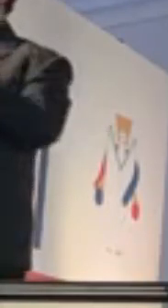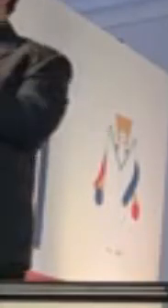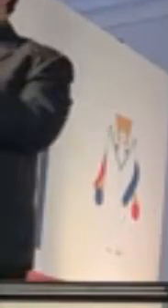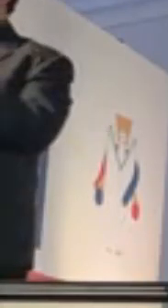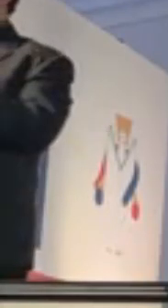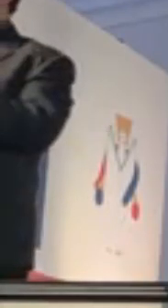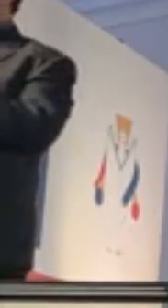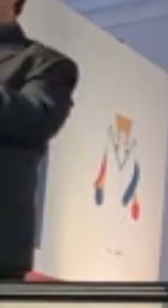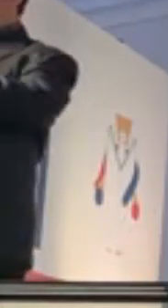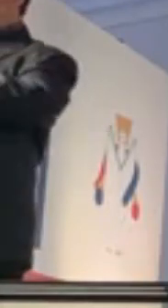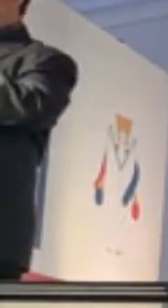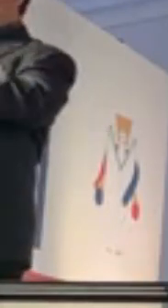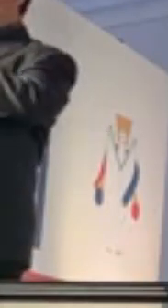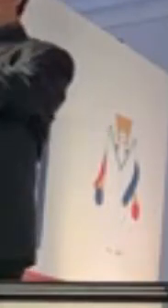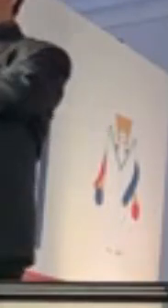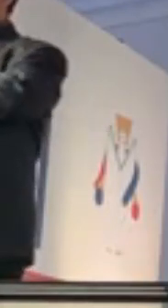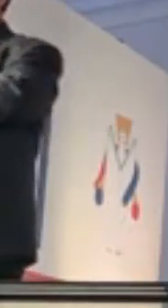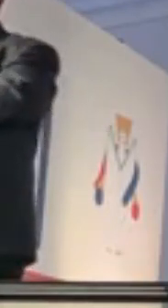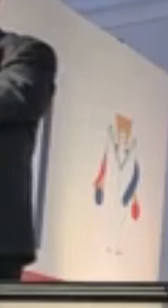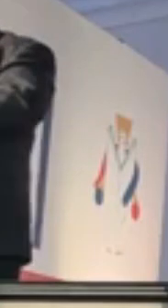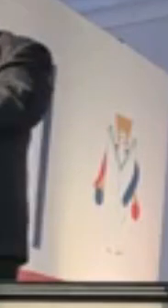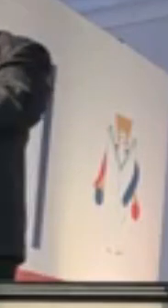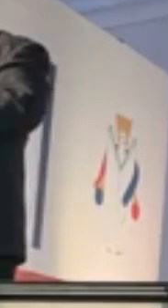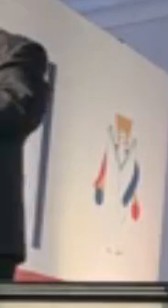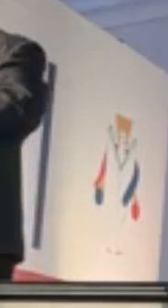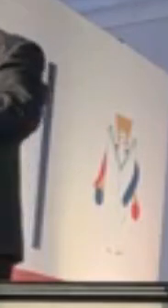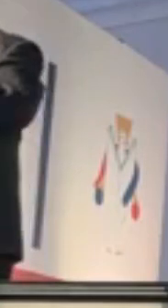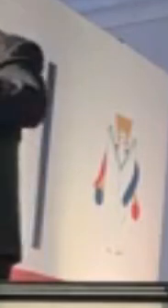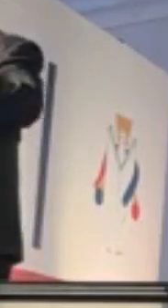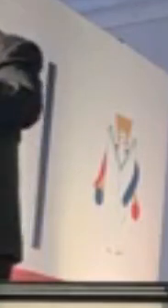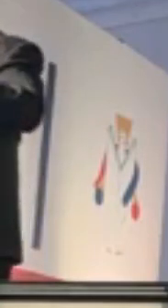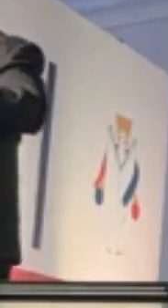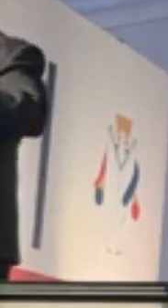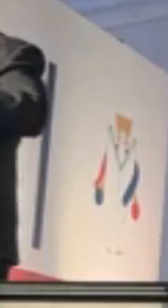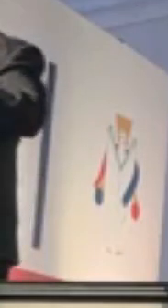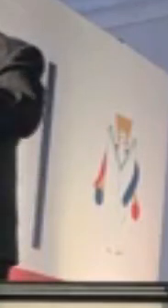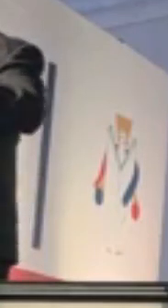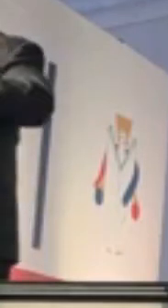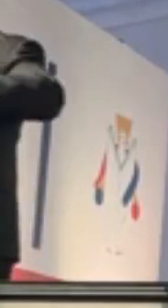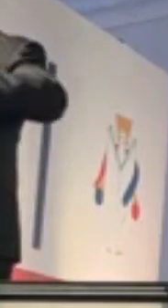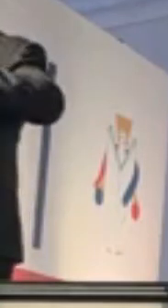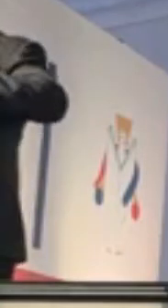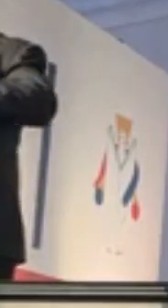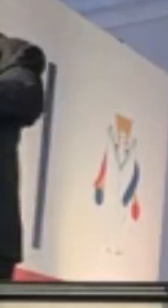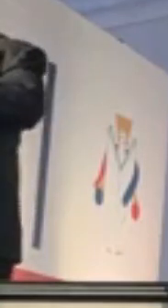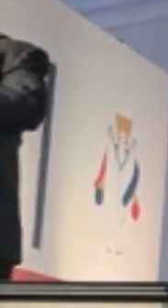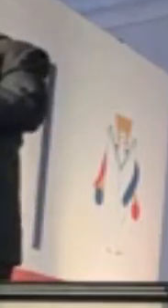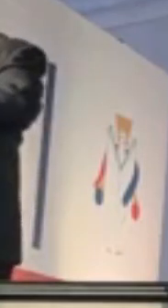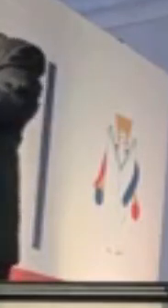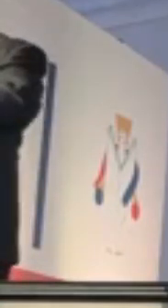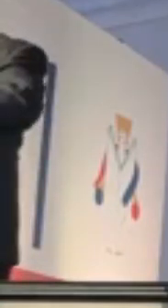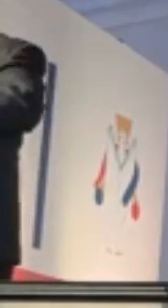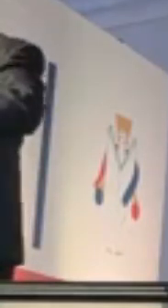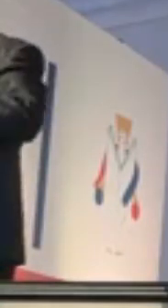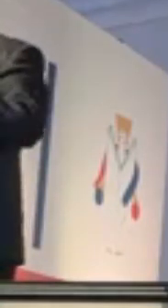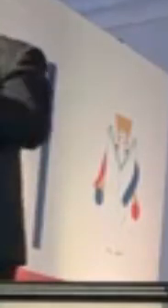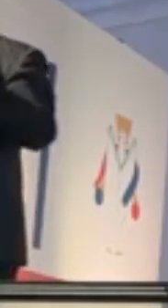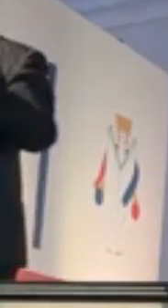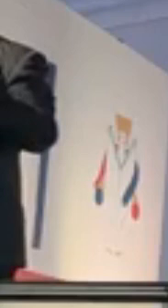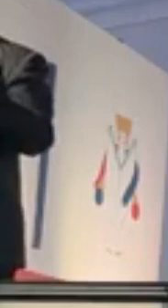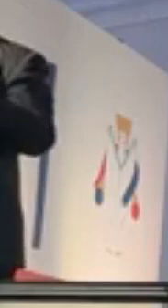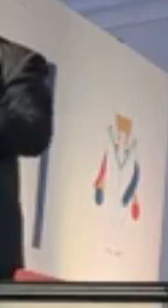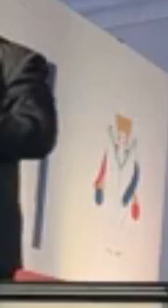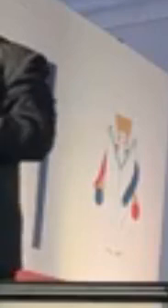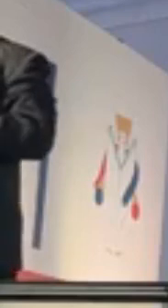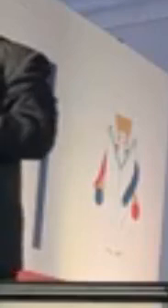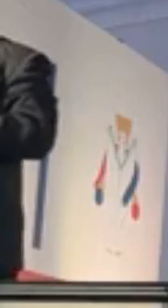esa idea, hay esperanza, pero no es una esperanza eterna, es una esperanza que depende de lo que todos y cada uno de nosotros y nosotras hagamos